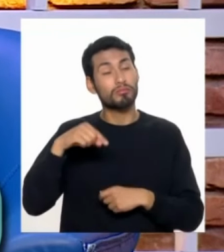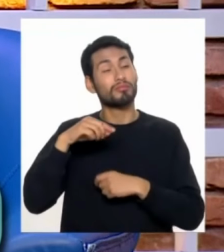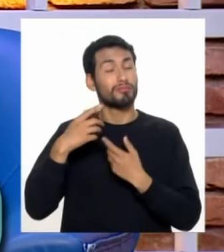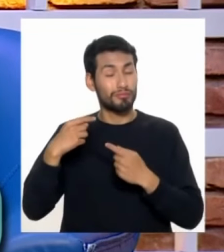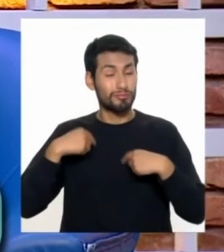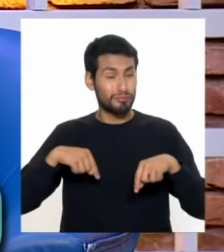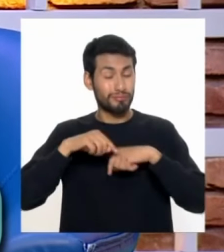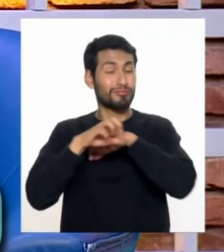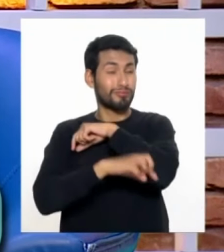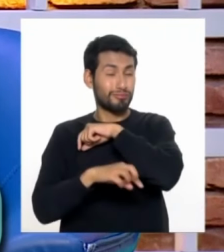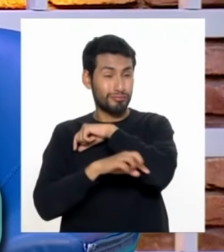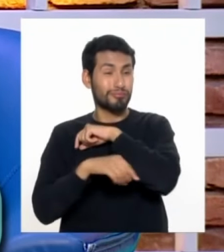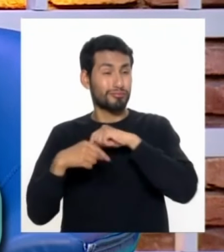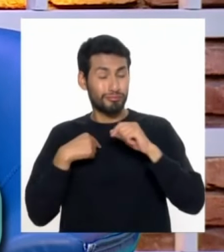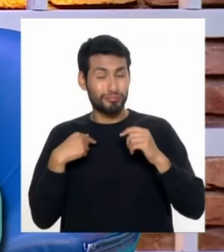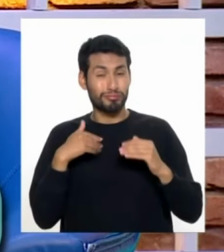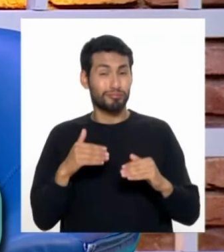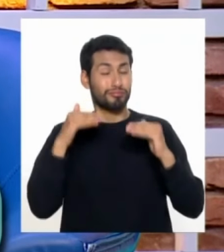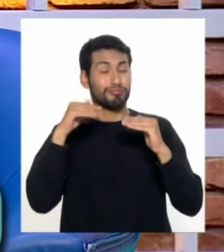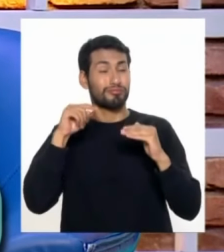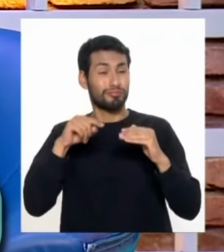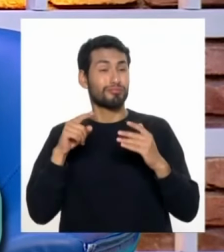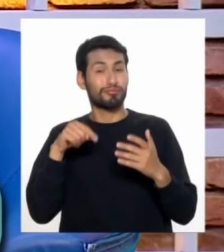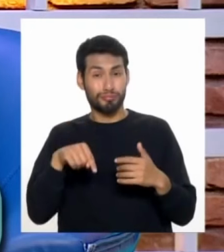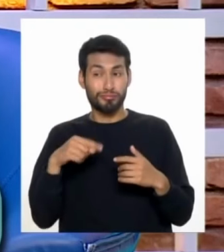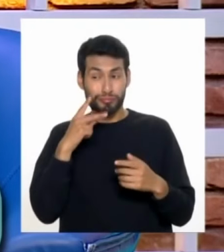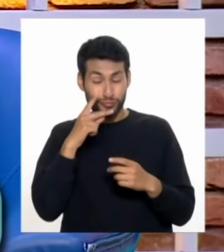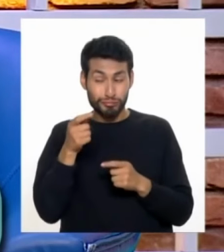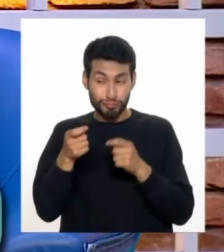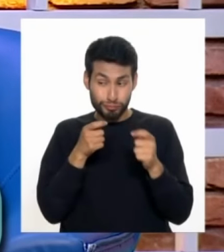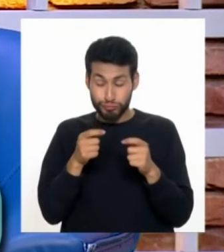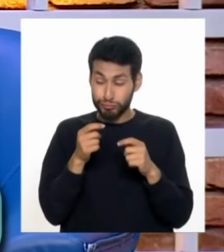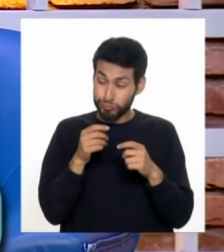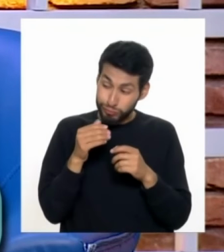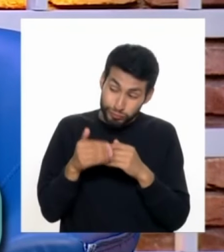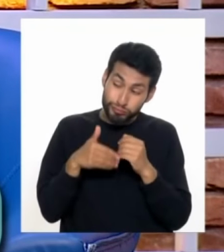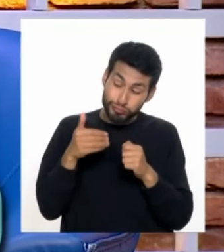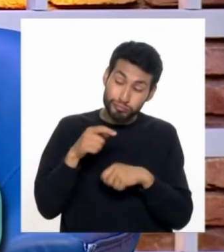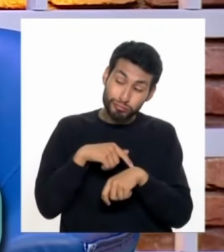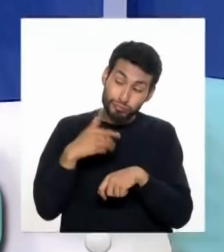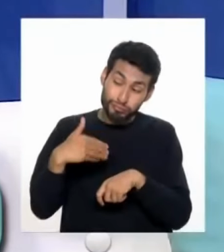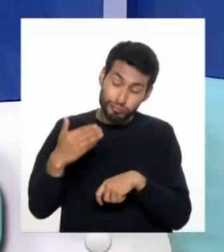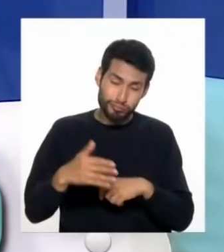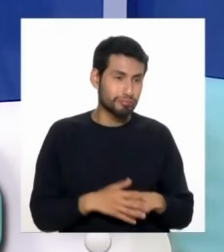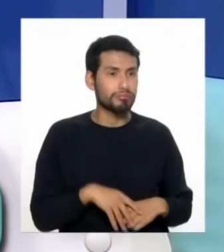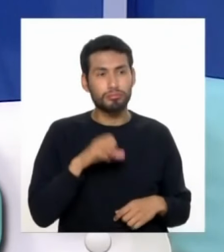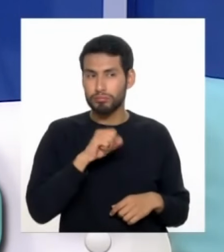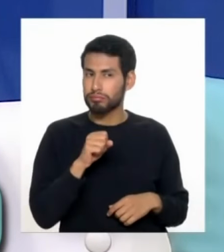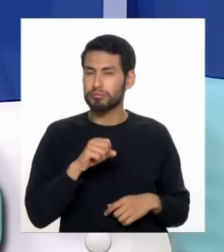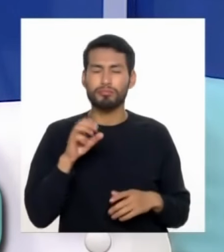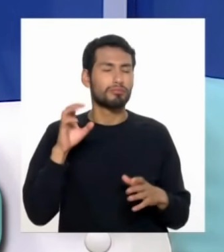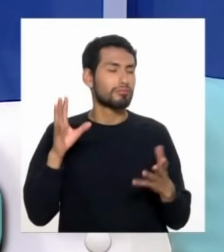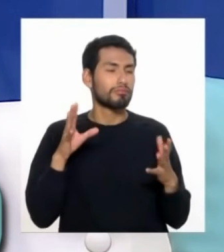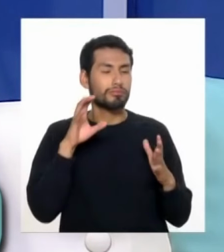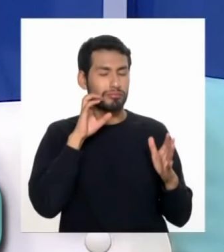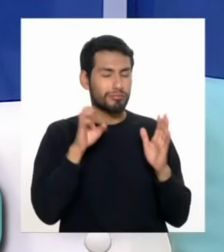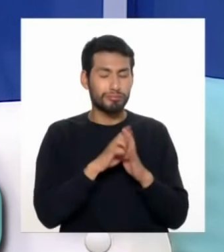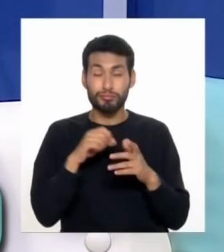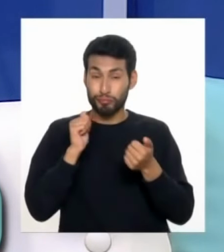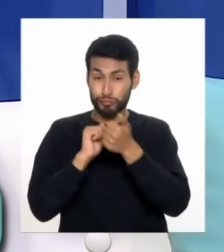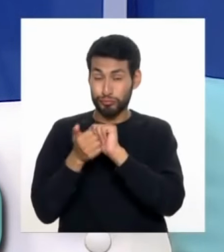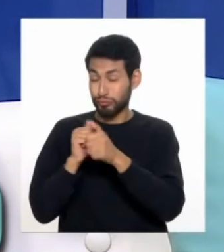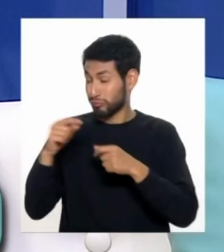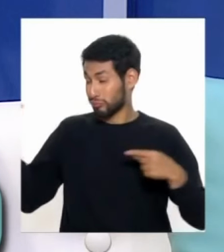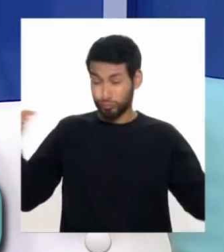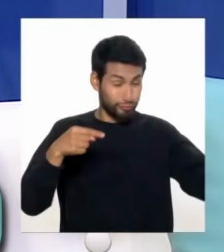países con las tarifas más altas en la región. ¿Esto se va a ir regulando con el tiempo? Claro, cuando hay un mercado como más competitivo,